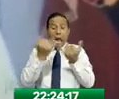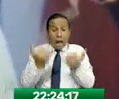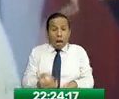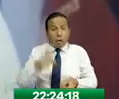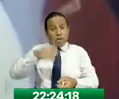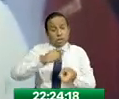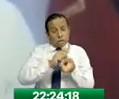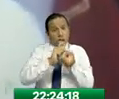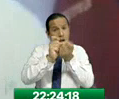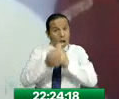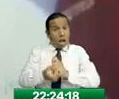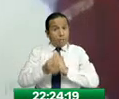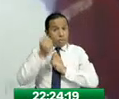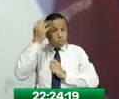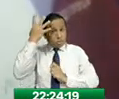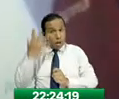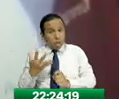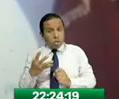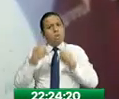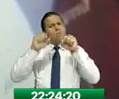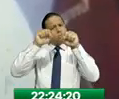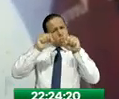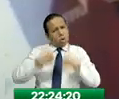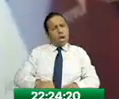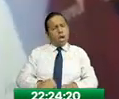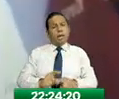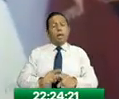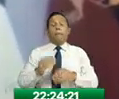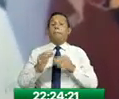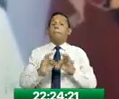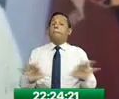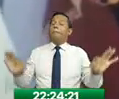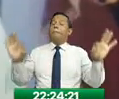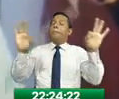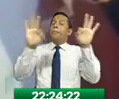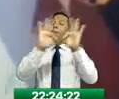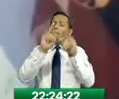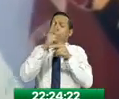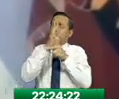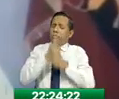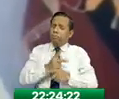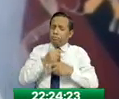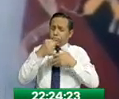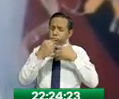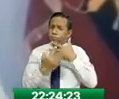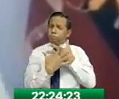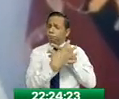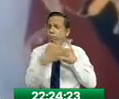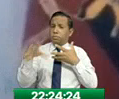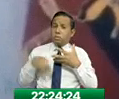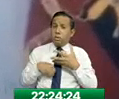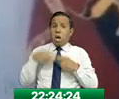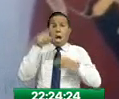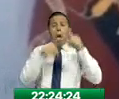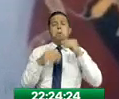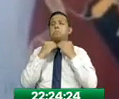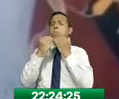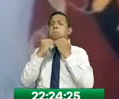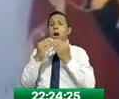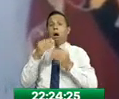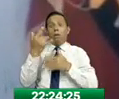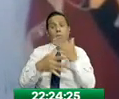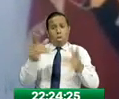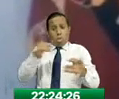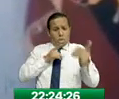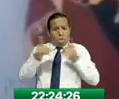para mantenernos y luego cambiar al verde. No podemos cometer el error de que nos contagiemos, nos enfermemos,